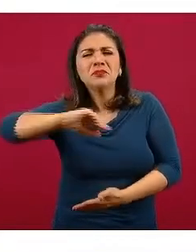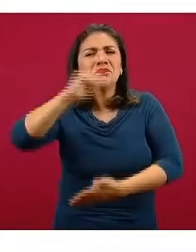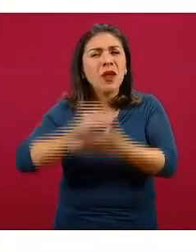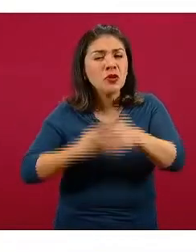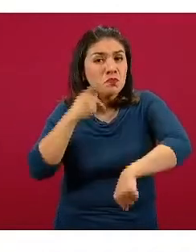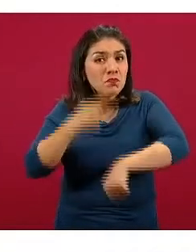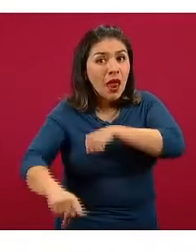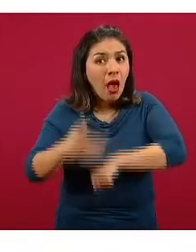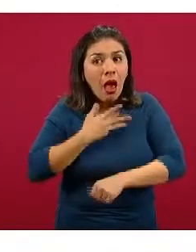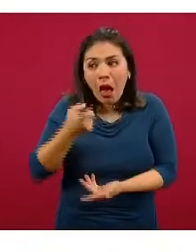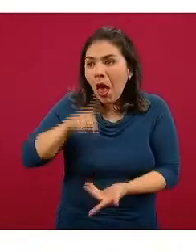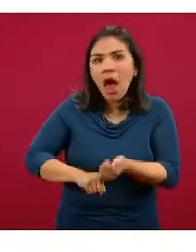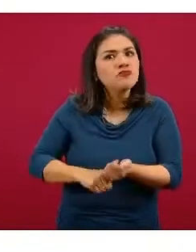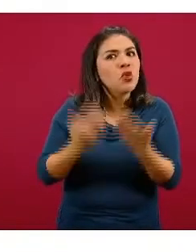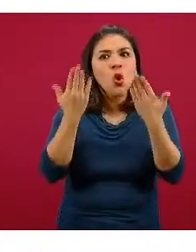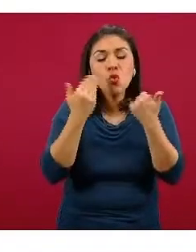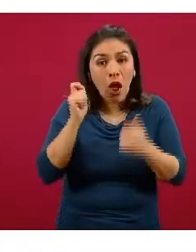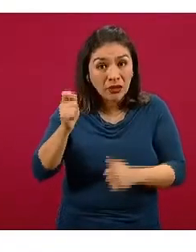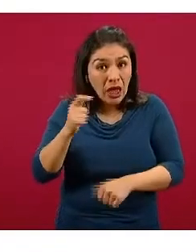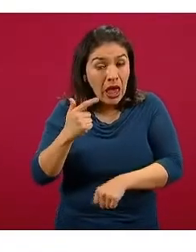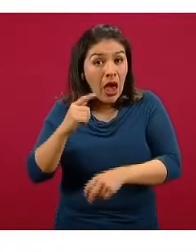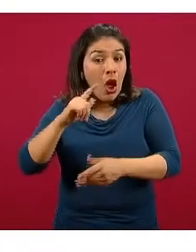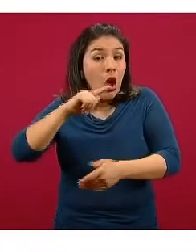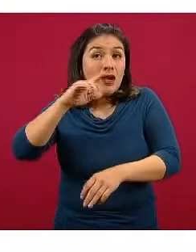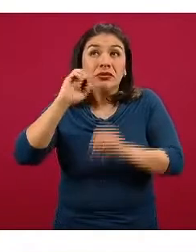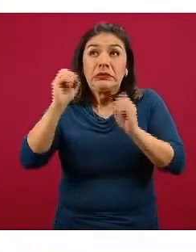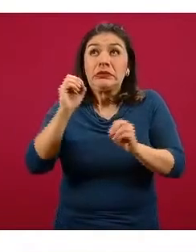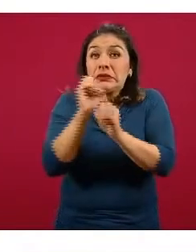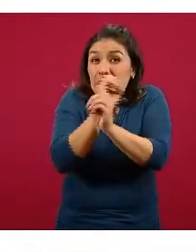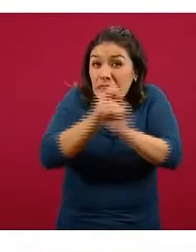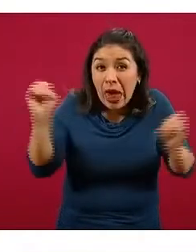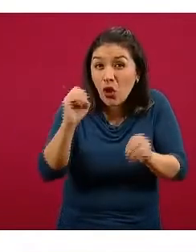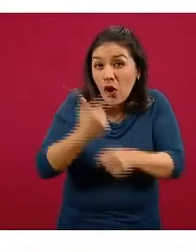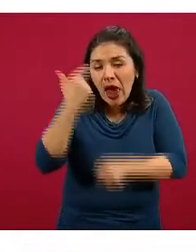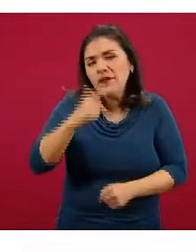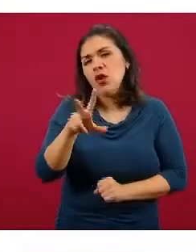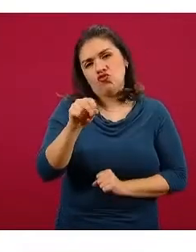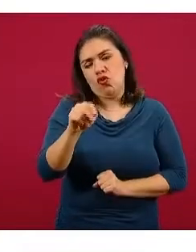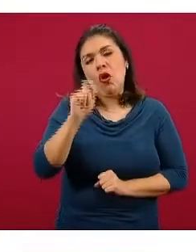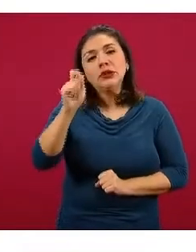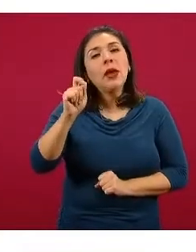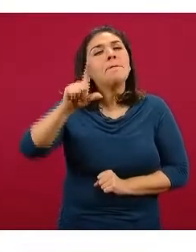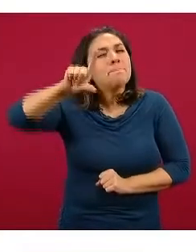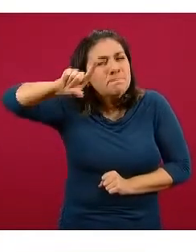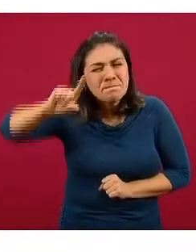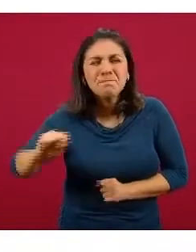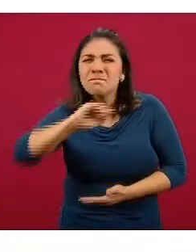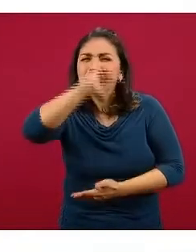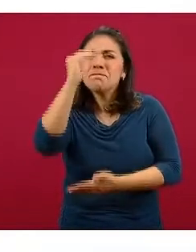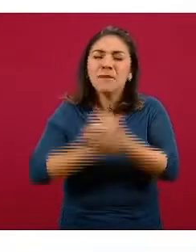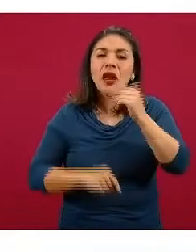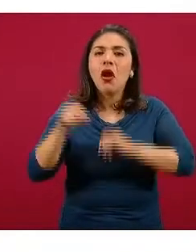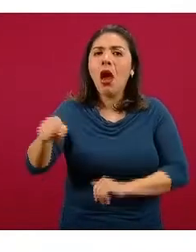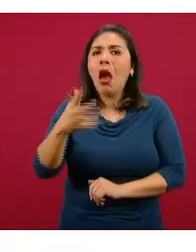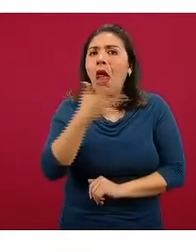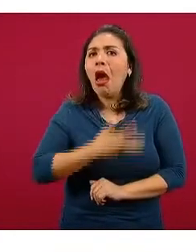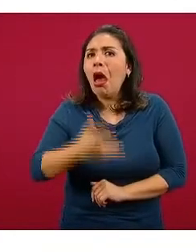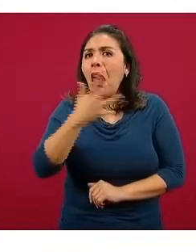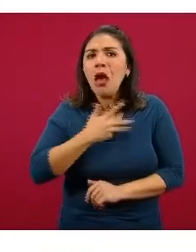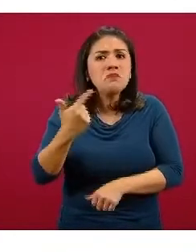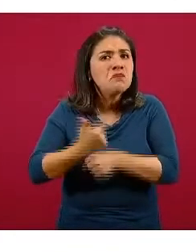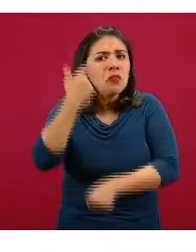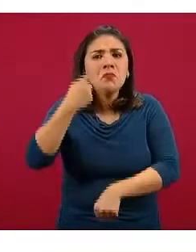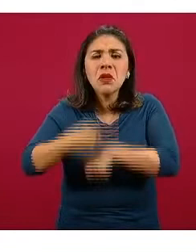que recordamos no es riesgo nulo, no es riesgo cero, es el menor riesgo posible.